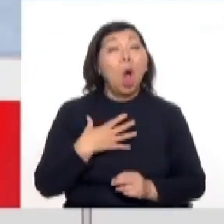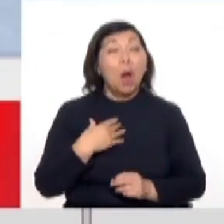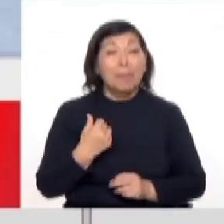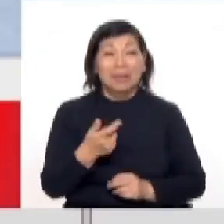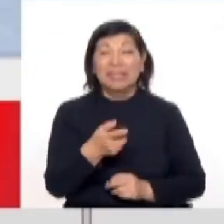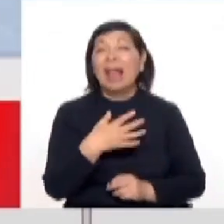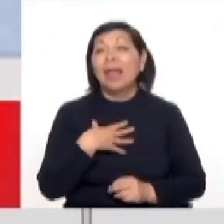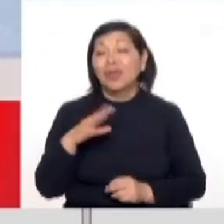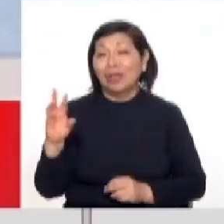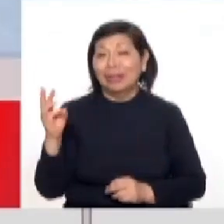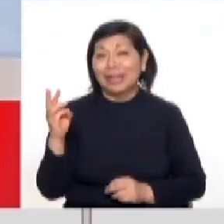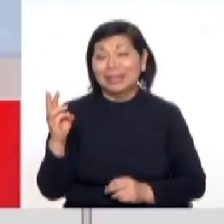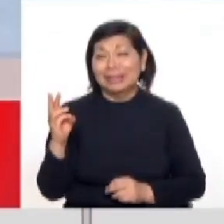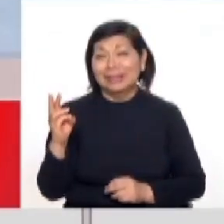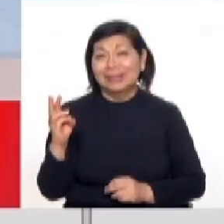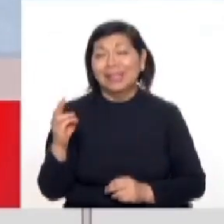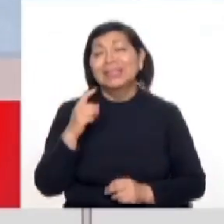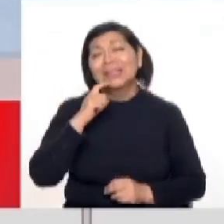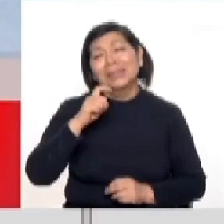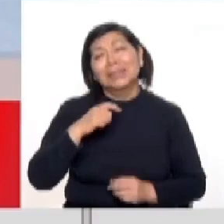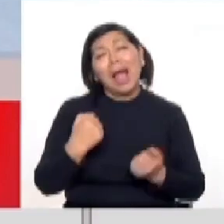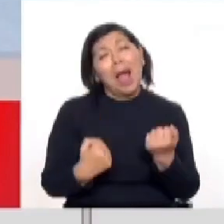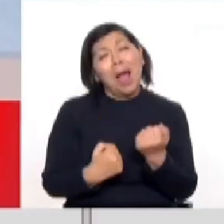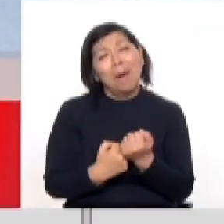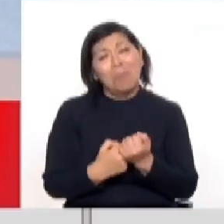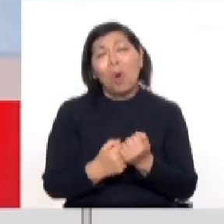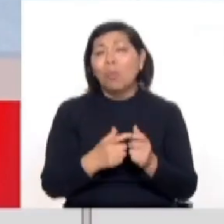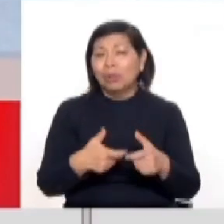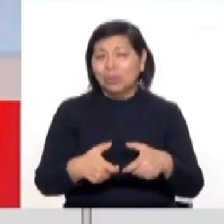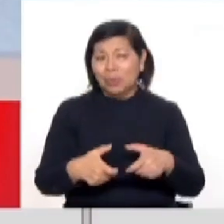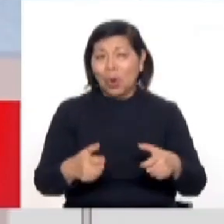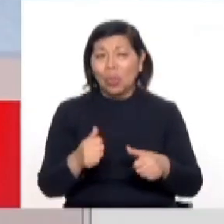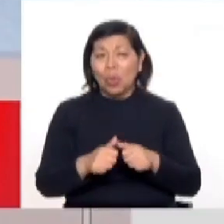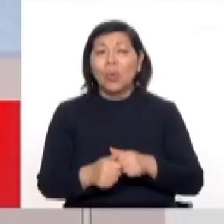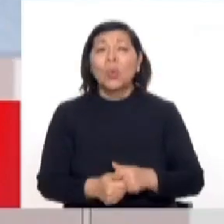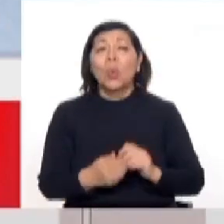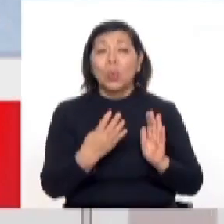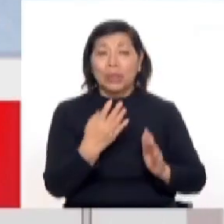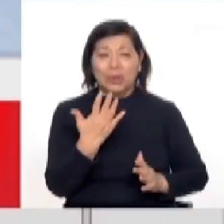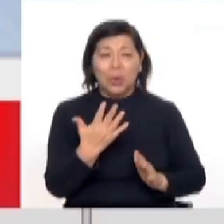este joven ajedrecista, necesita la ayuda de todos, lo puede hacer a través del número